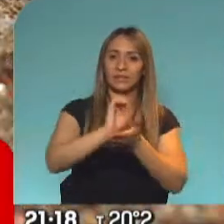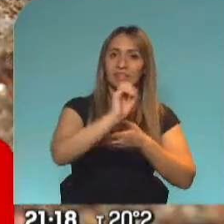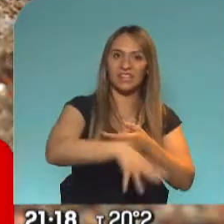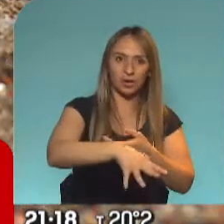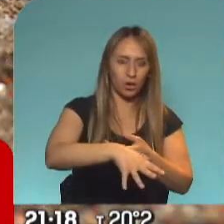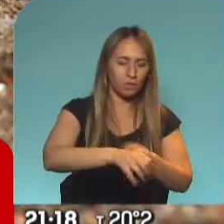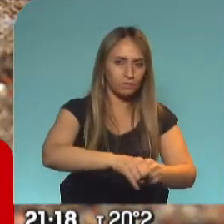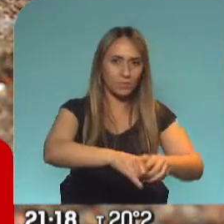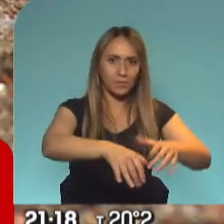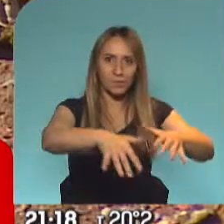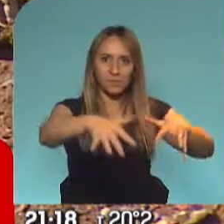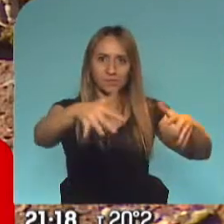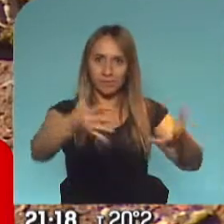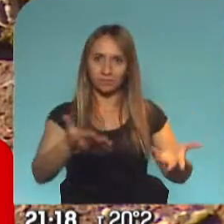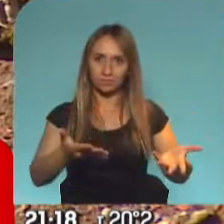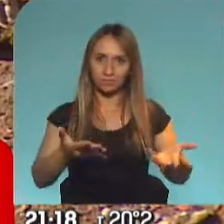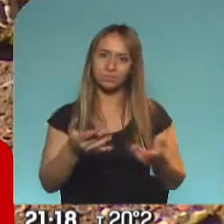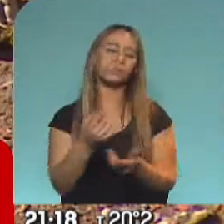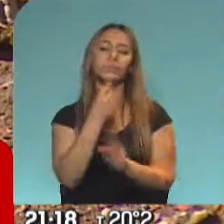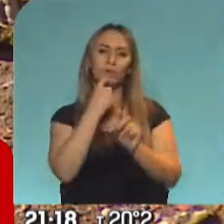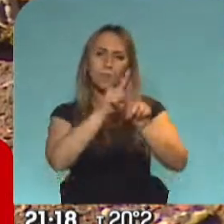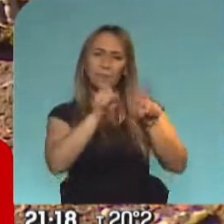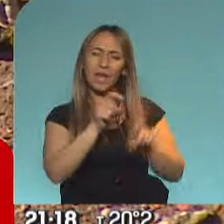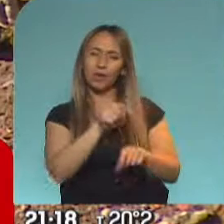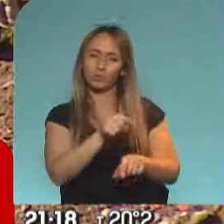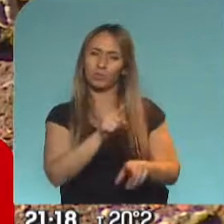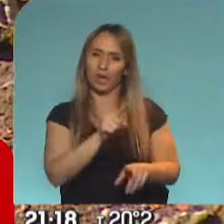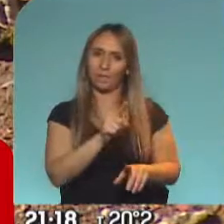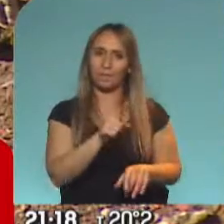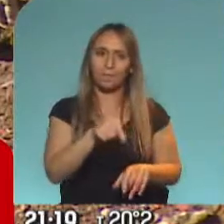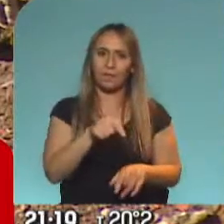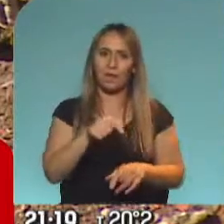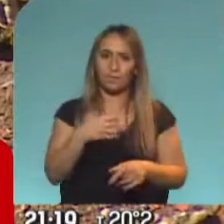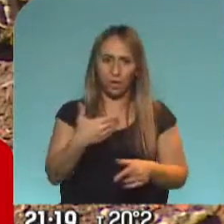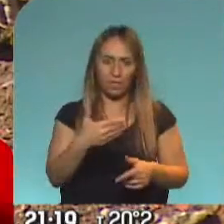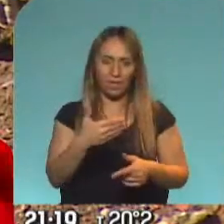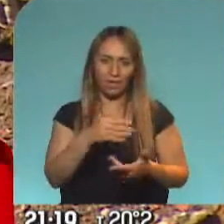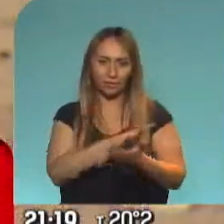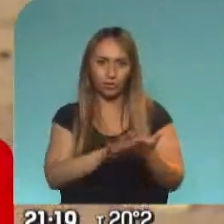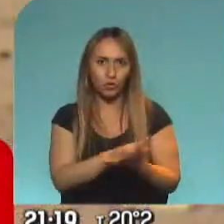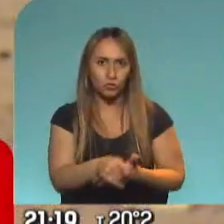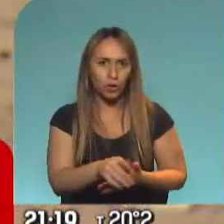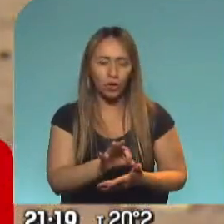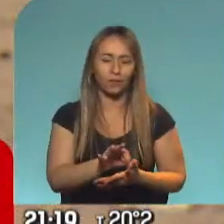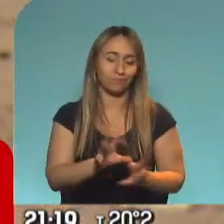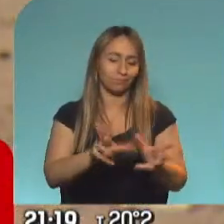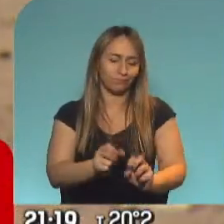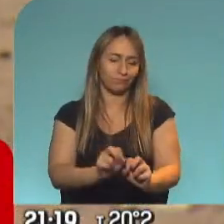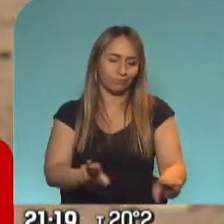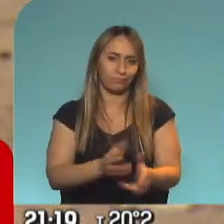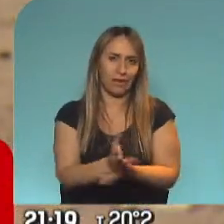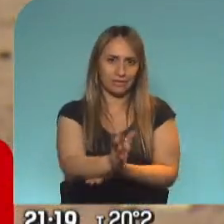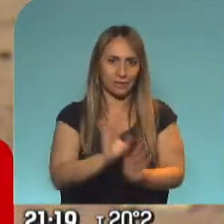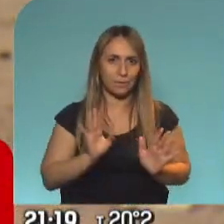La pregunta de rigor es si este proceso es irreversible. El daño de los residuos, como de